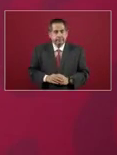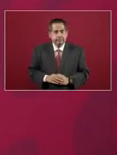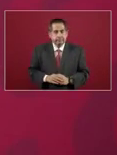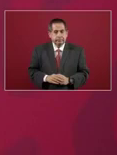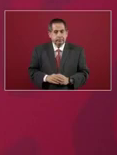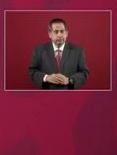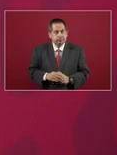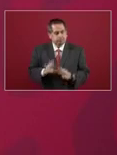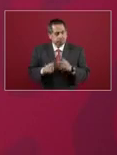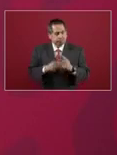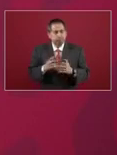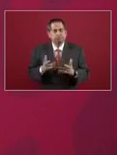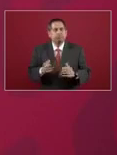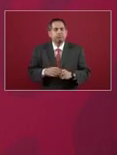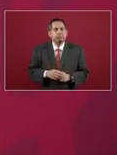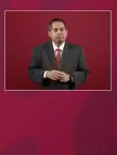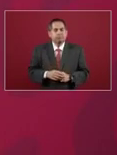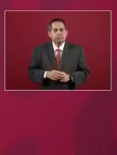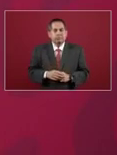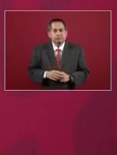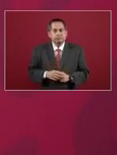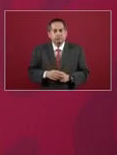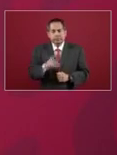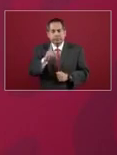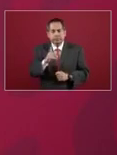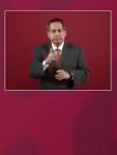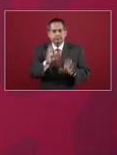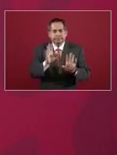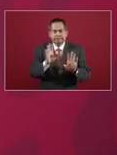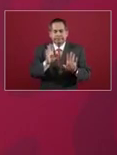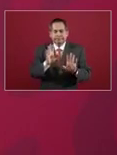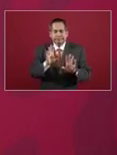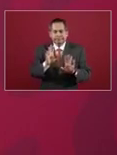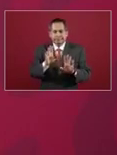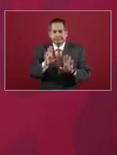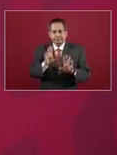vamos a batear, aunque sea